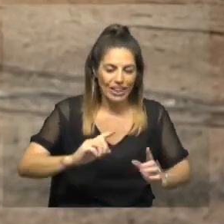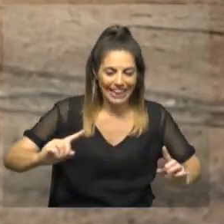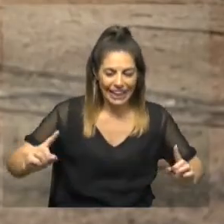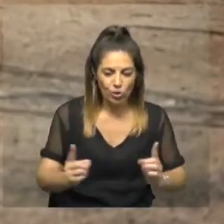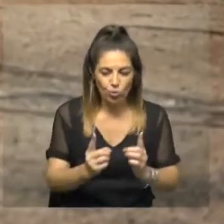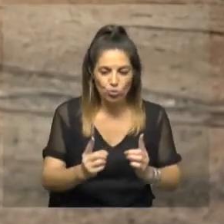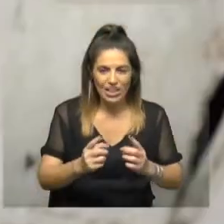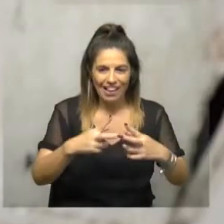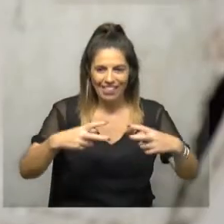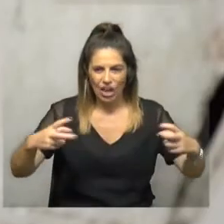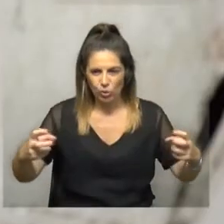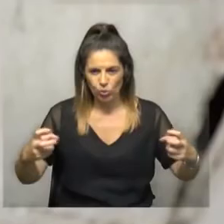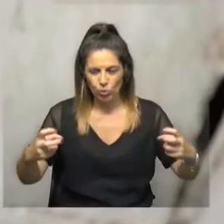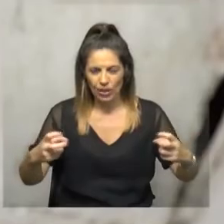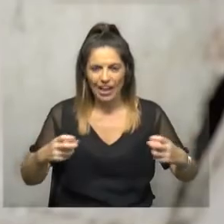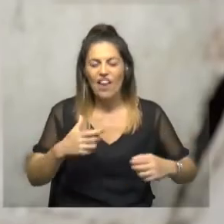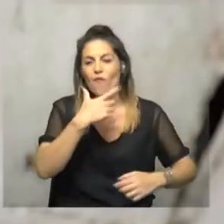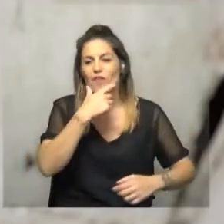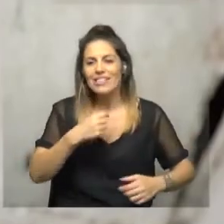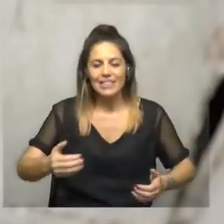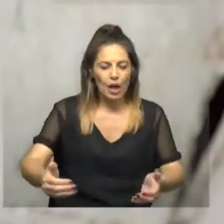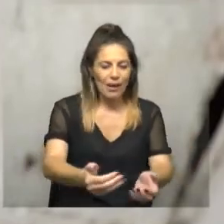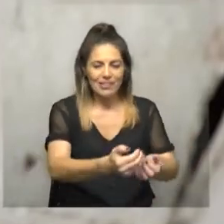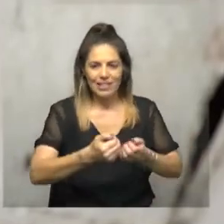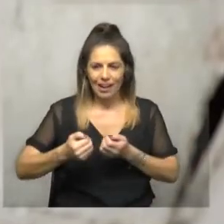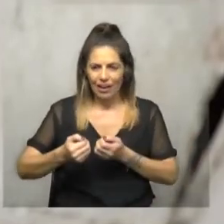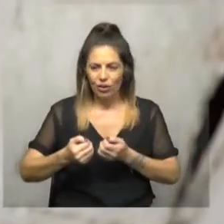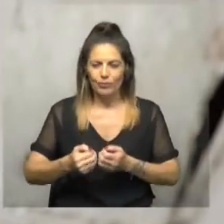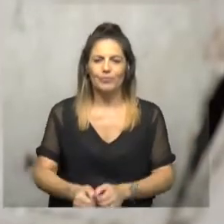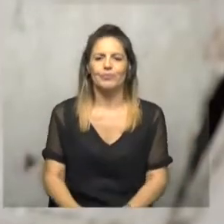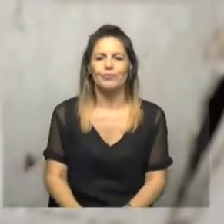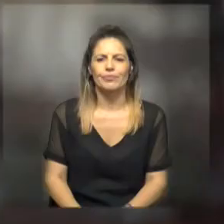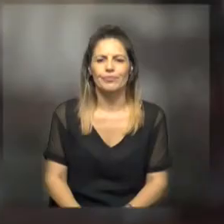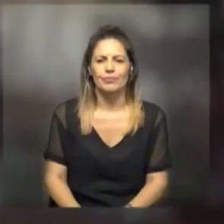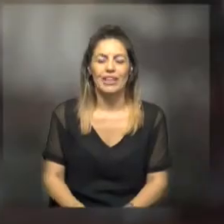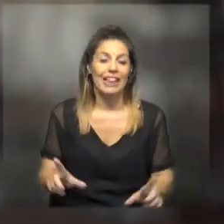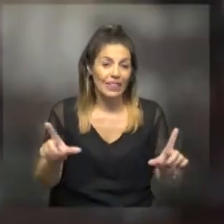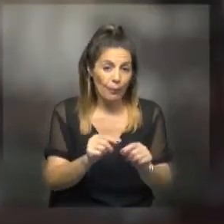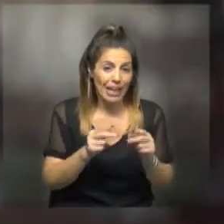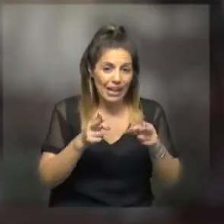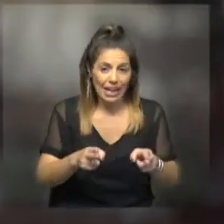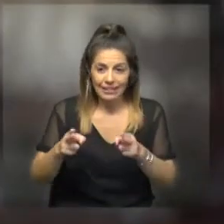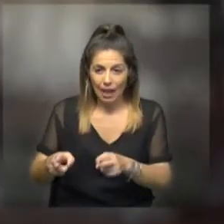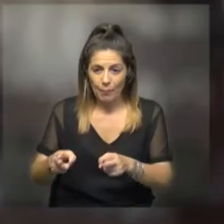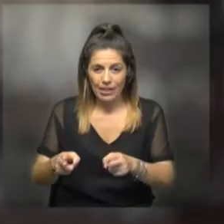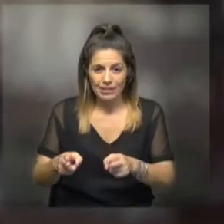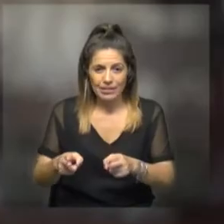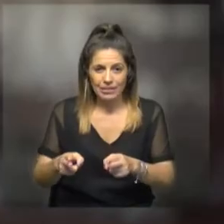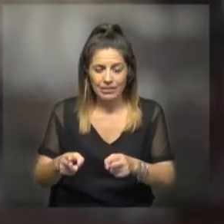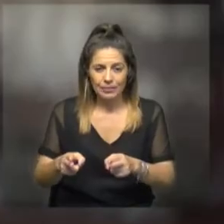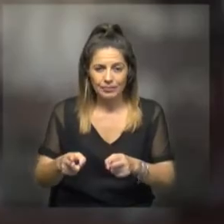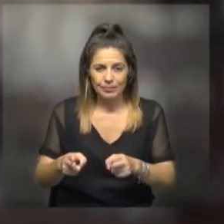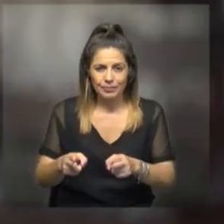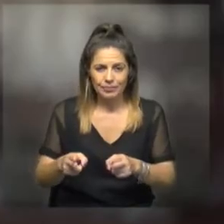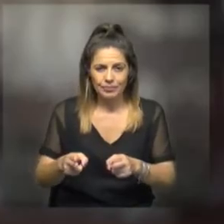el caparazón vacío y facilita que sea retirado. Terminadas esas etapas que son en el dique de cintura, el casco